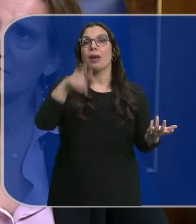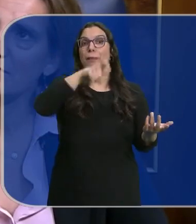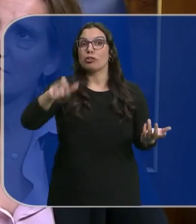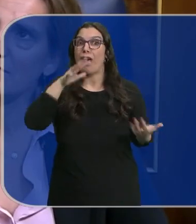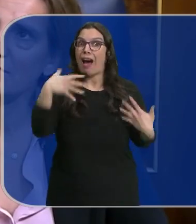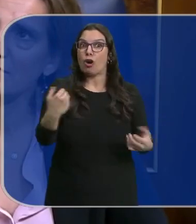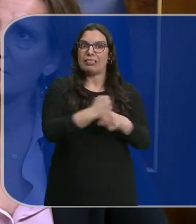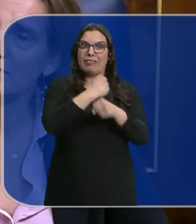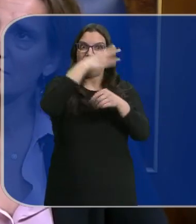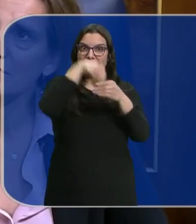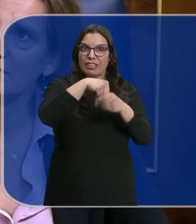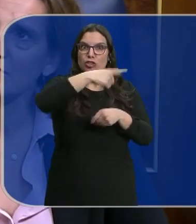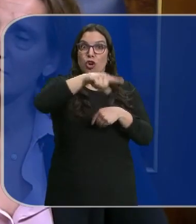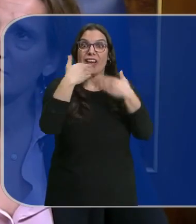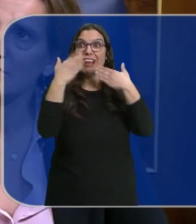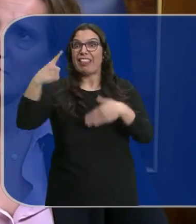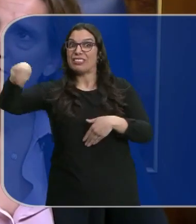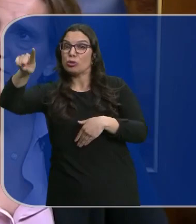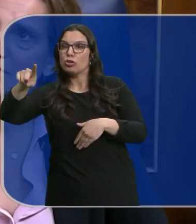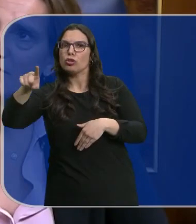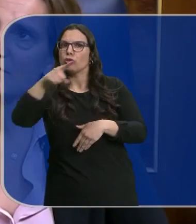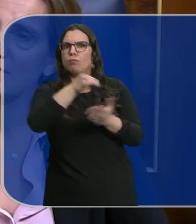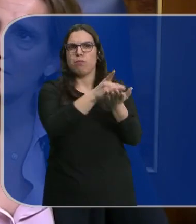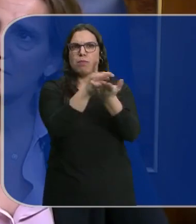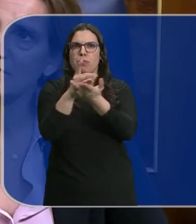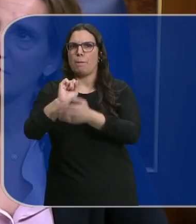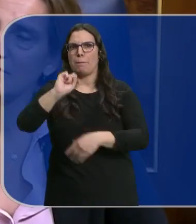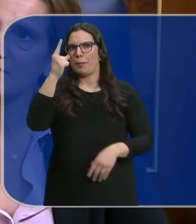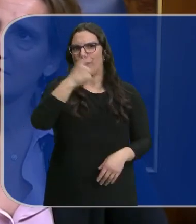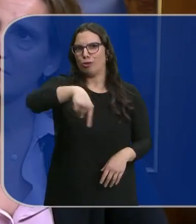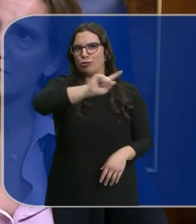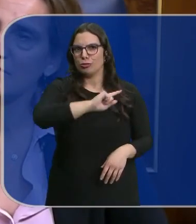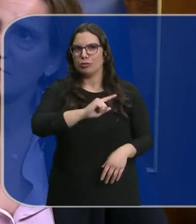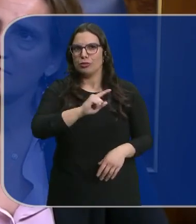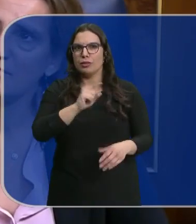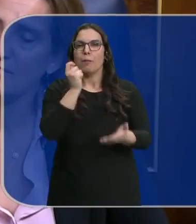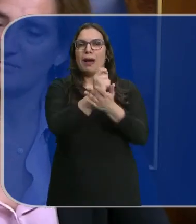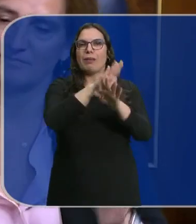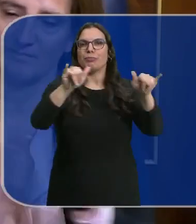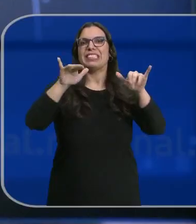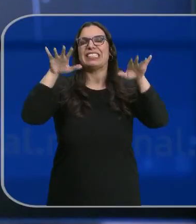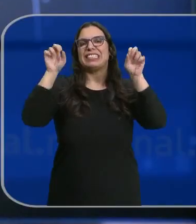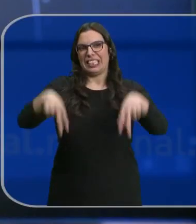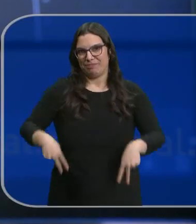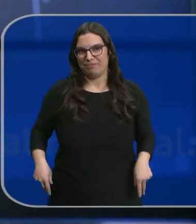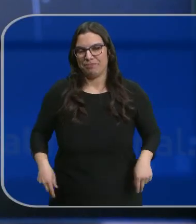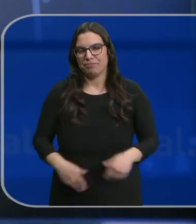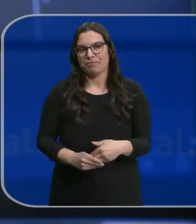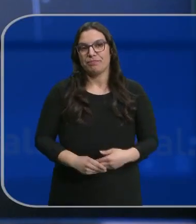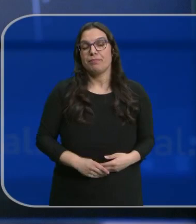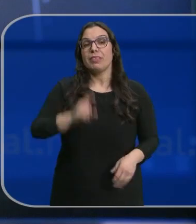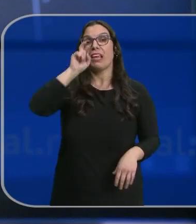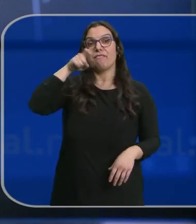que hoy están trabajando en el SERLA, que gracias a ustedes van a irse a la calle y sin indemnización. Núñez Feijóo